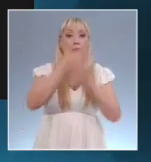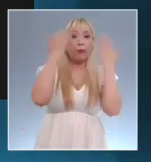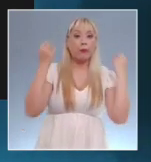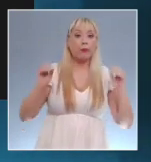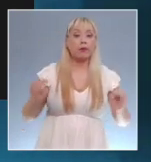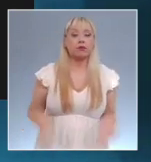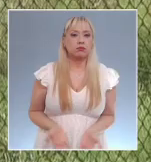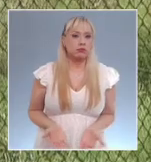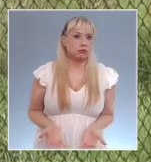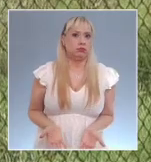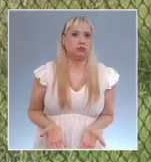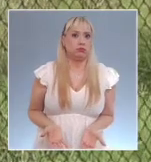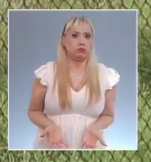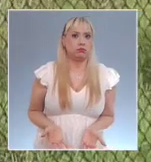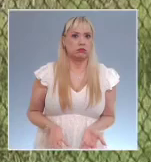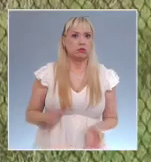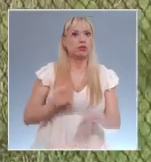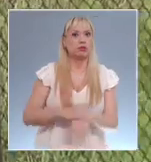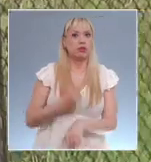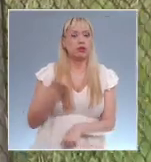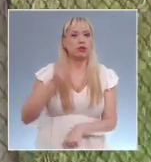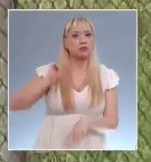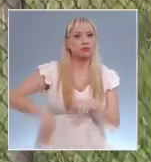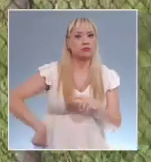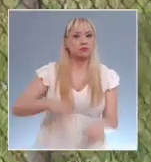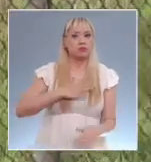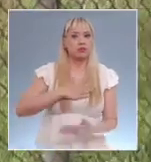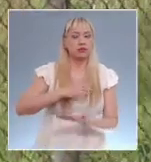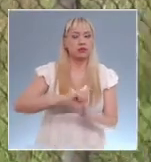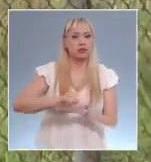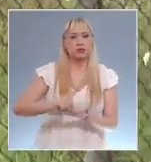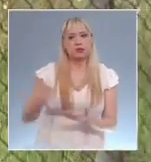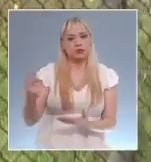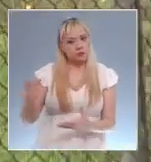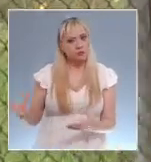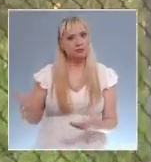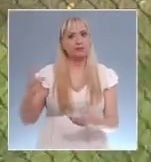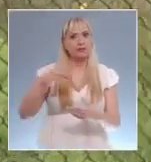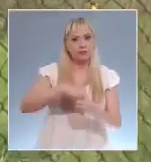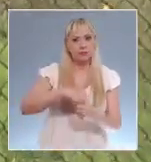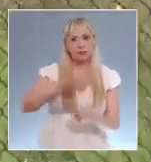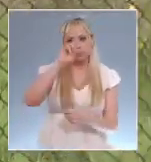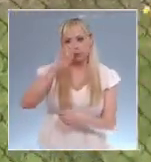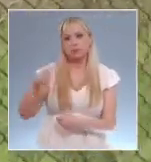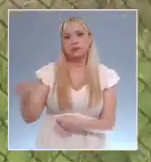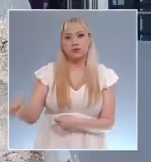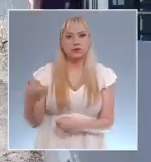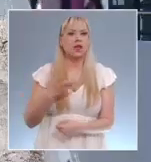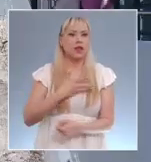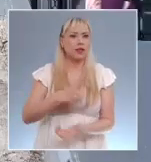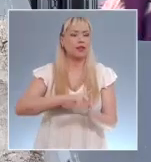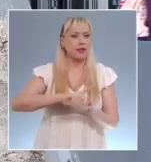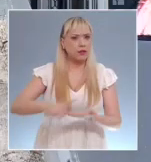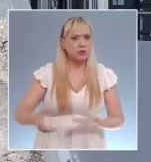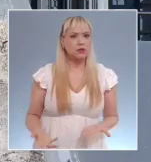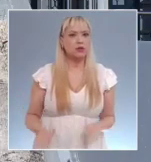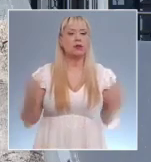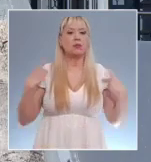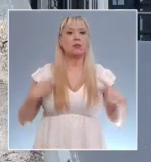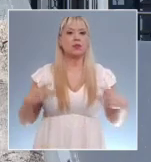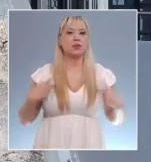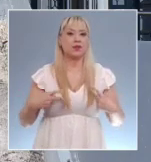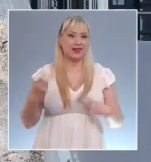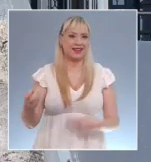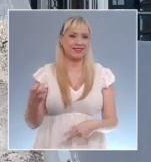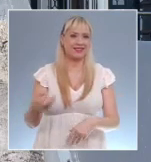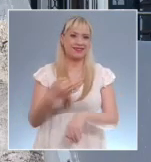de sus demandas. En la prueba piloto se incluyeron a personas en prisión preventiva del Reclusorio Varonil Sur y del Centro Femenil de